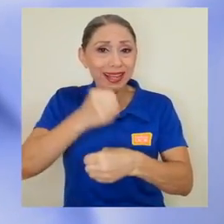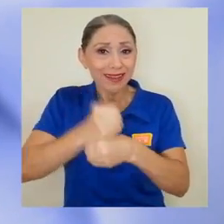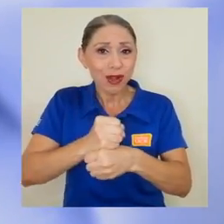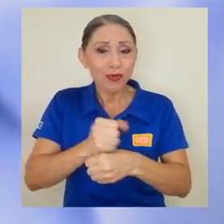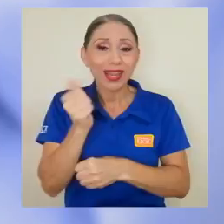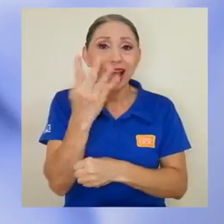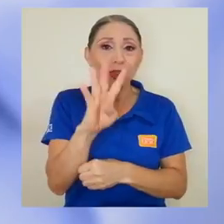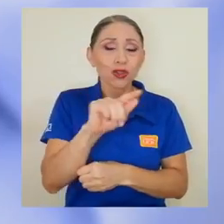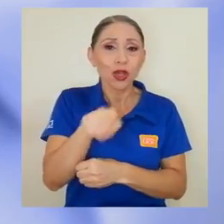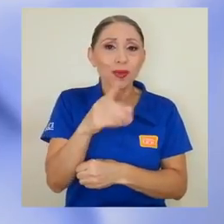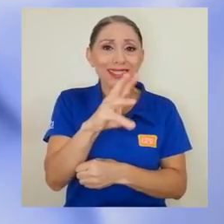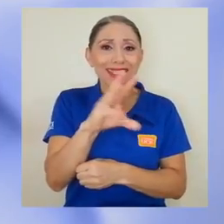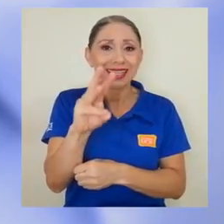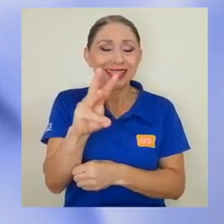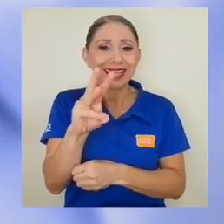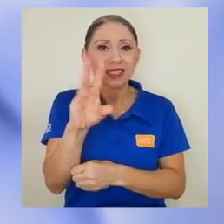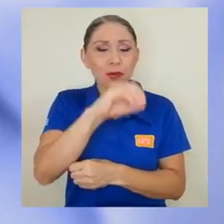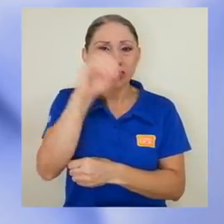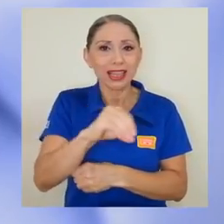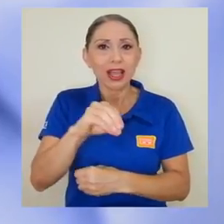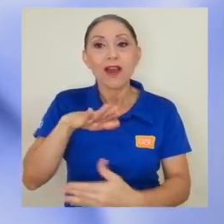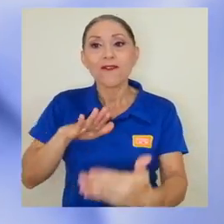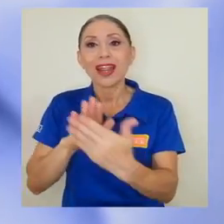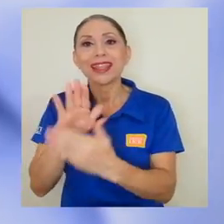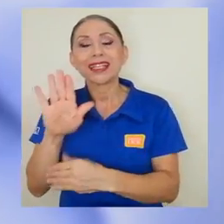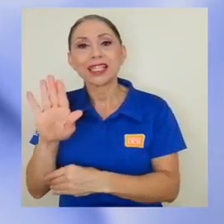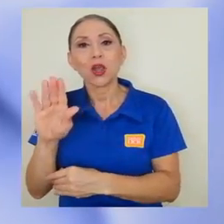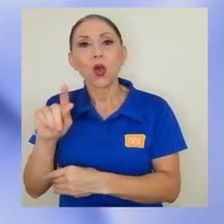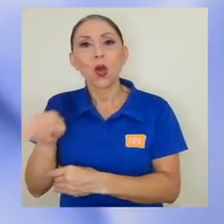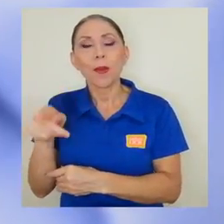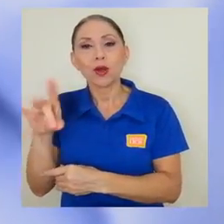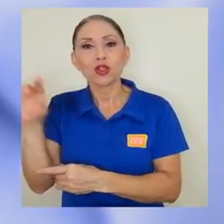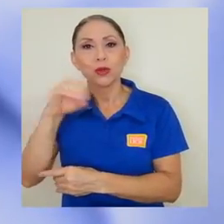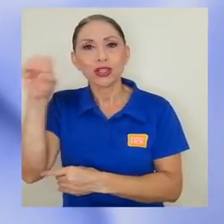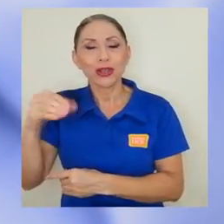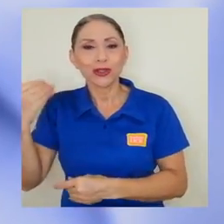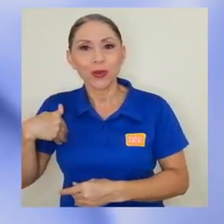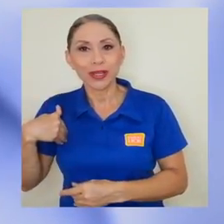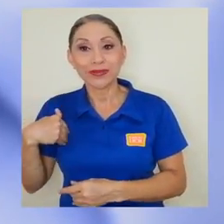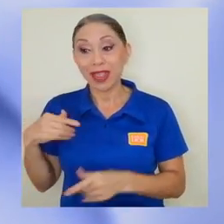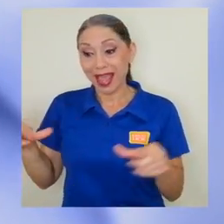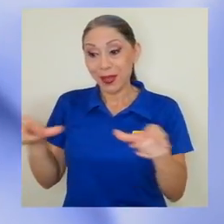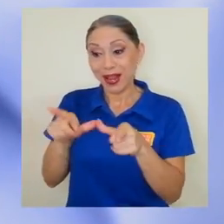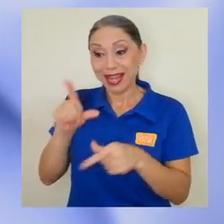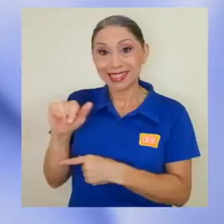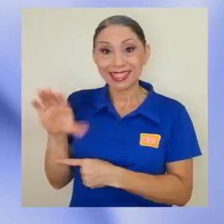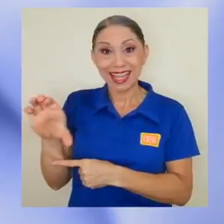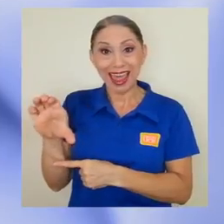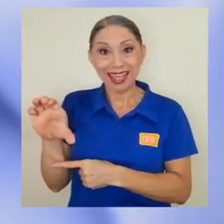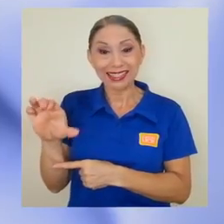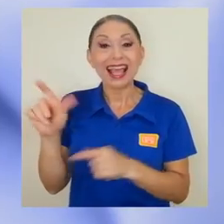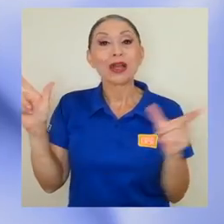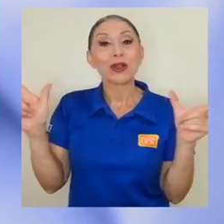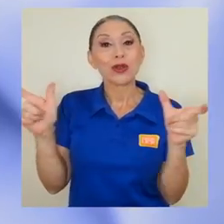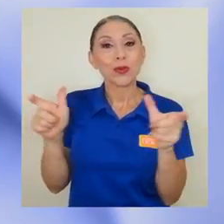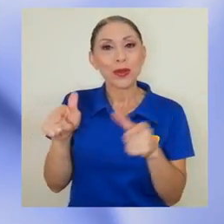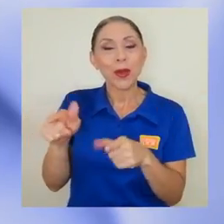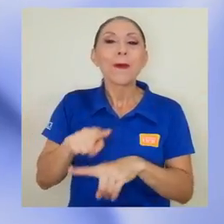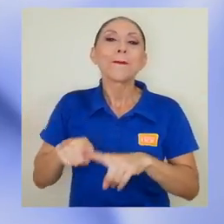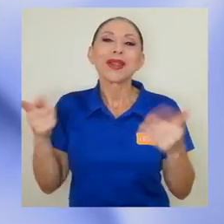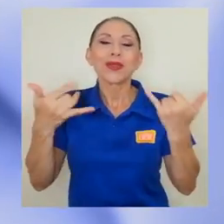al 5,08% de los hombres. En el caso de las licenciadas, los números bajan, pero aún hay una diferencia